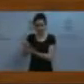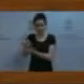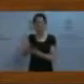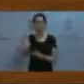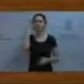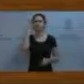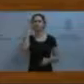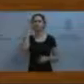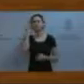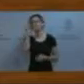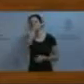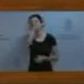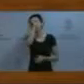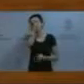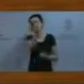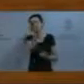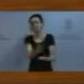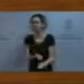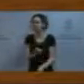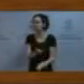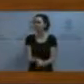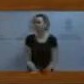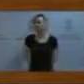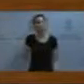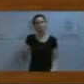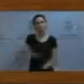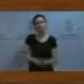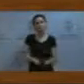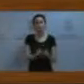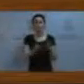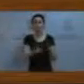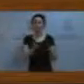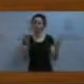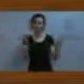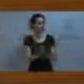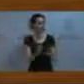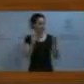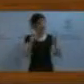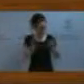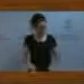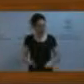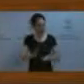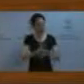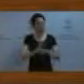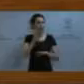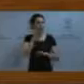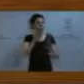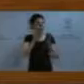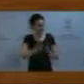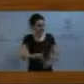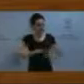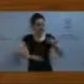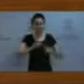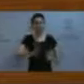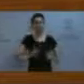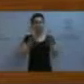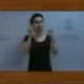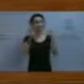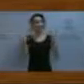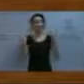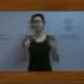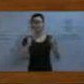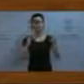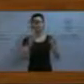nuestra valoración y pedimos, una vez más, la dimisión de la consejera de Fomento. Eso se nos entregó la semana